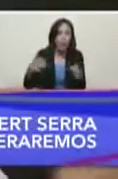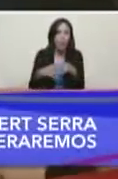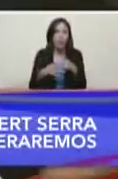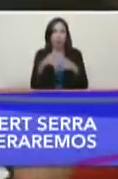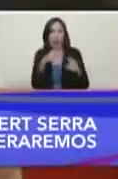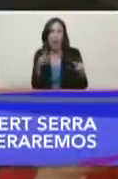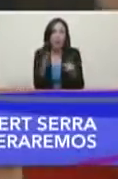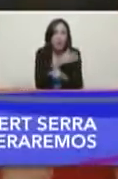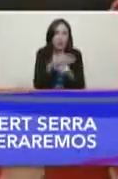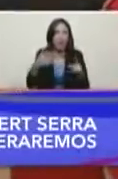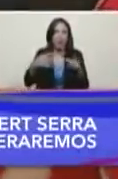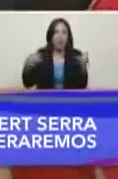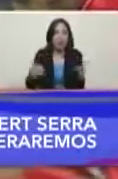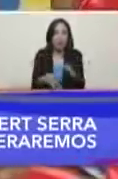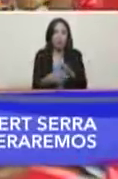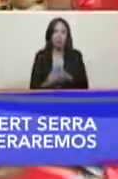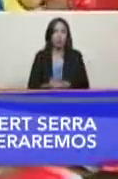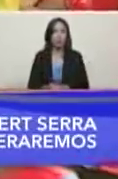violentos.